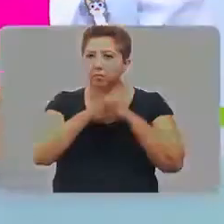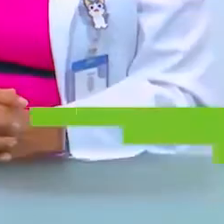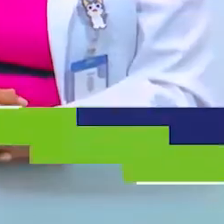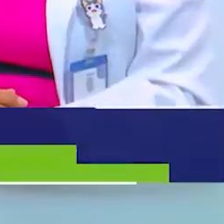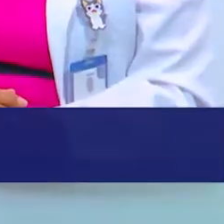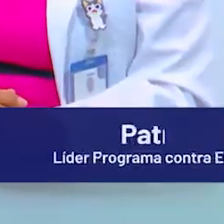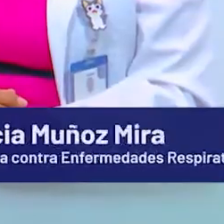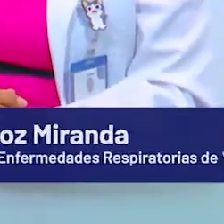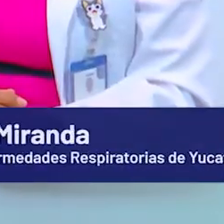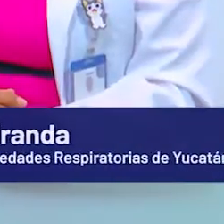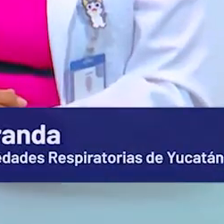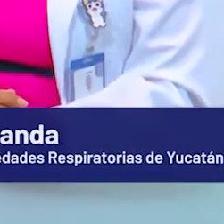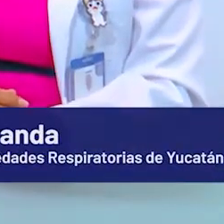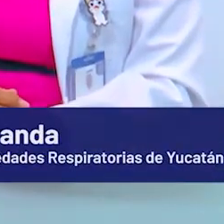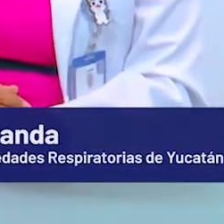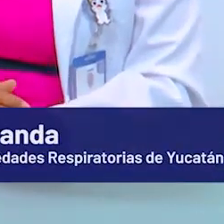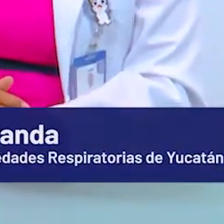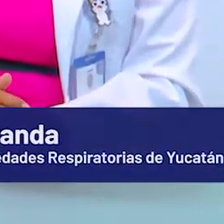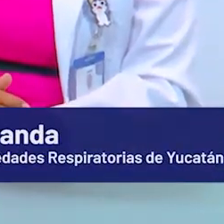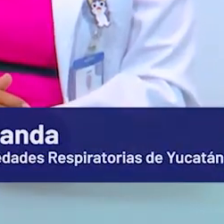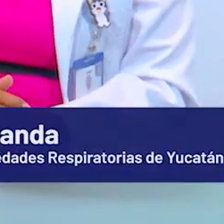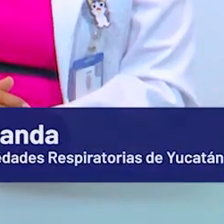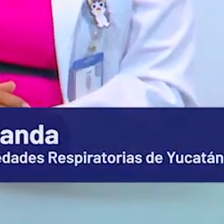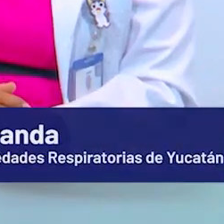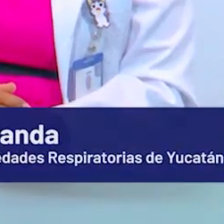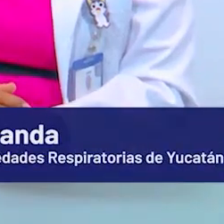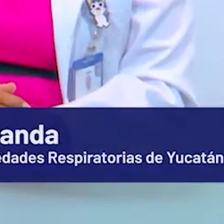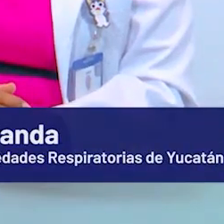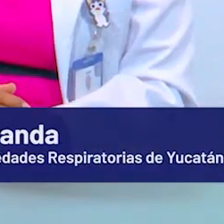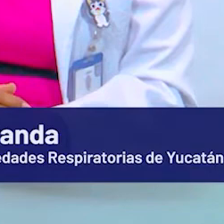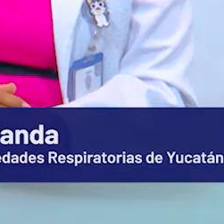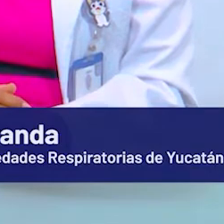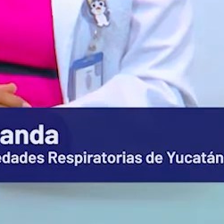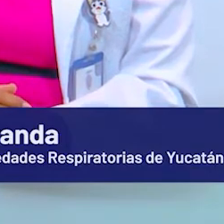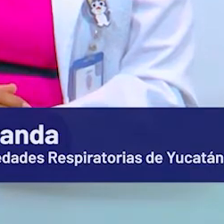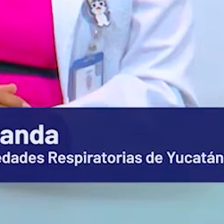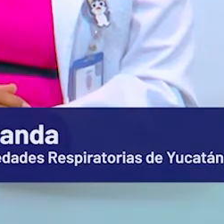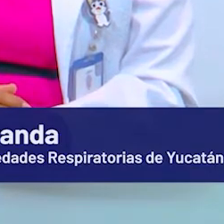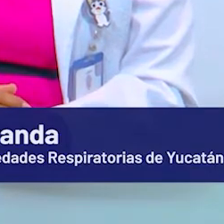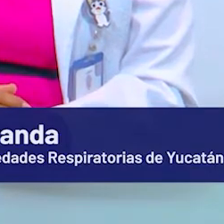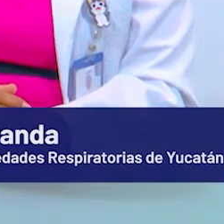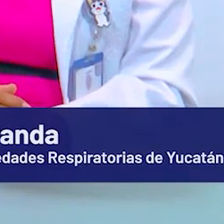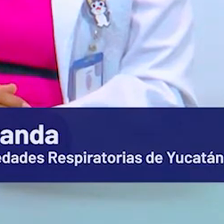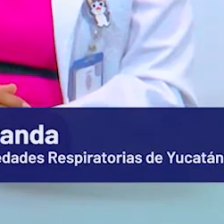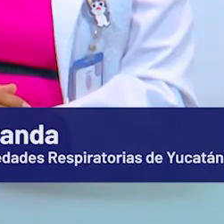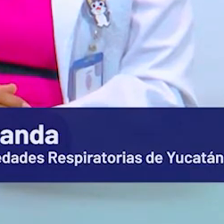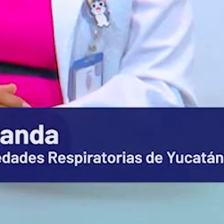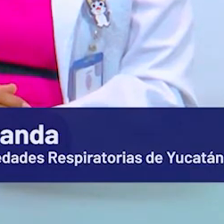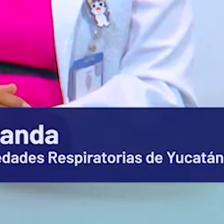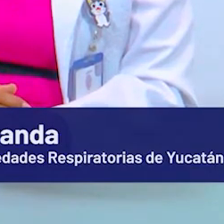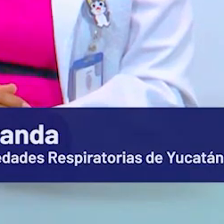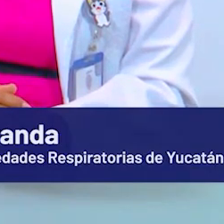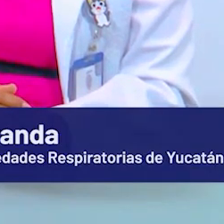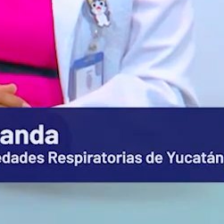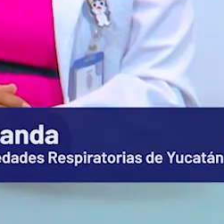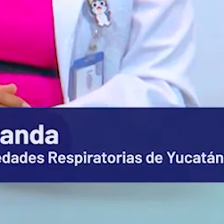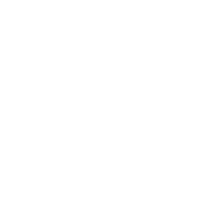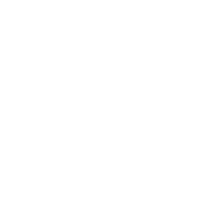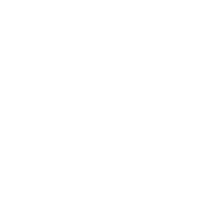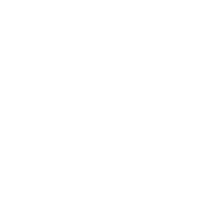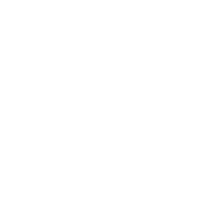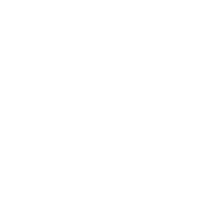informe del día de hoy, doctor. Gracias, doctora. Estaremos actualizando esta información todos los días por este mismo medio. Muchas gracias.